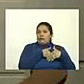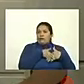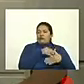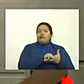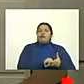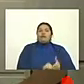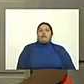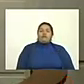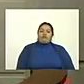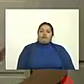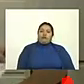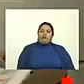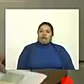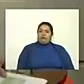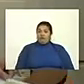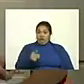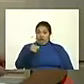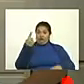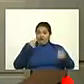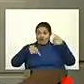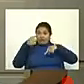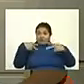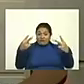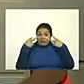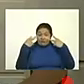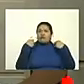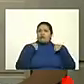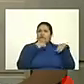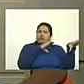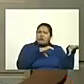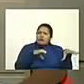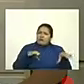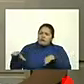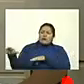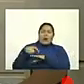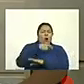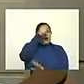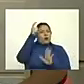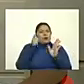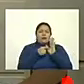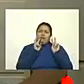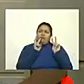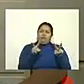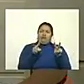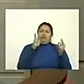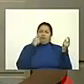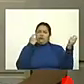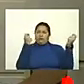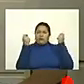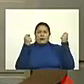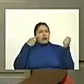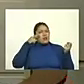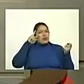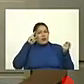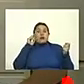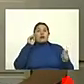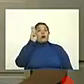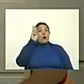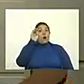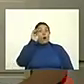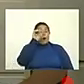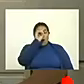Este, digamos, es el panorama general. Esa estrategia de protección que